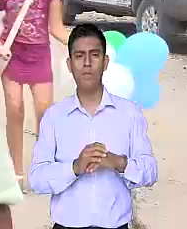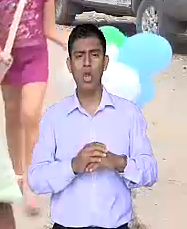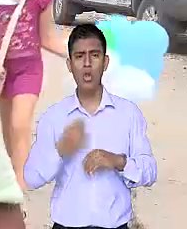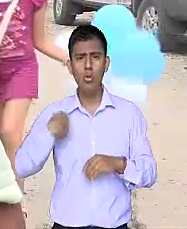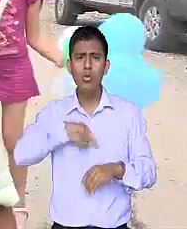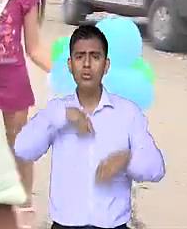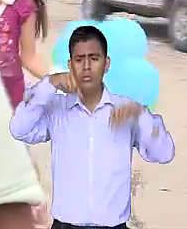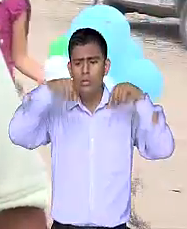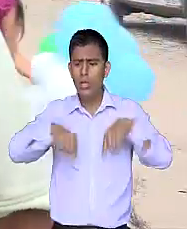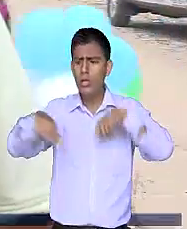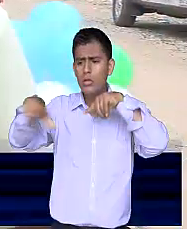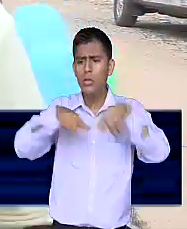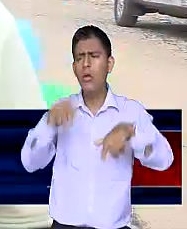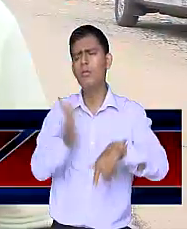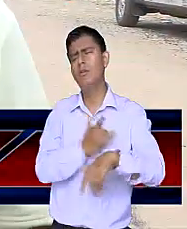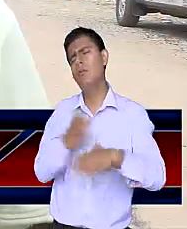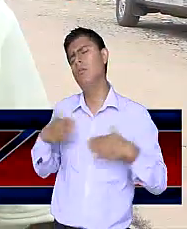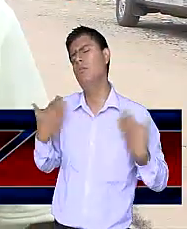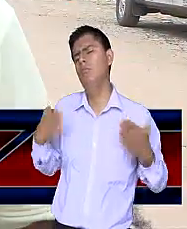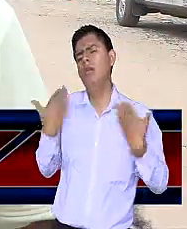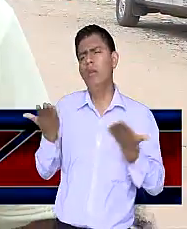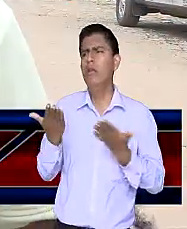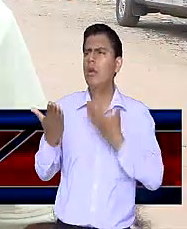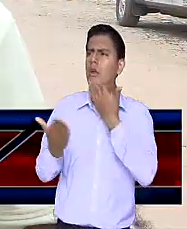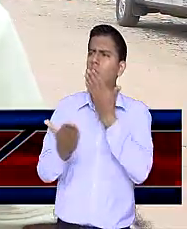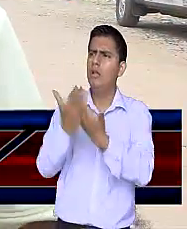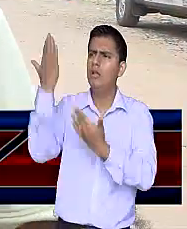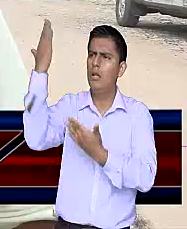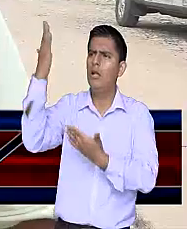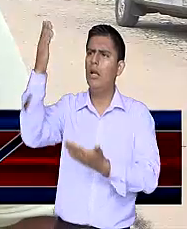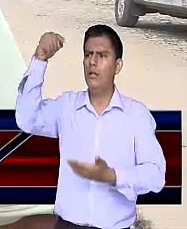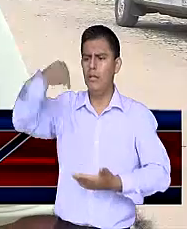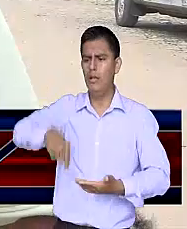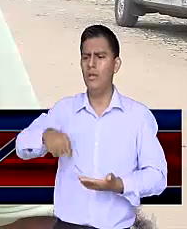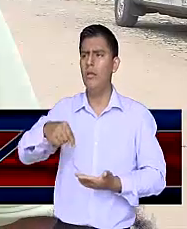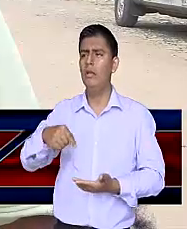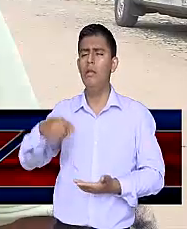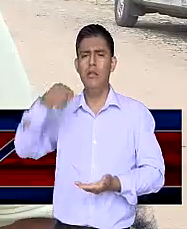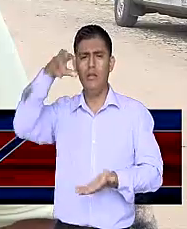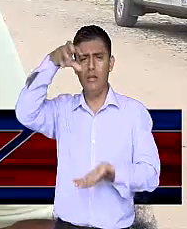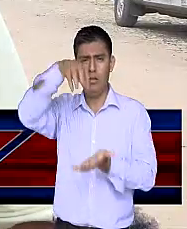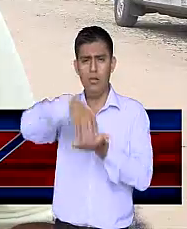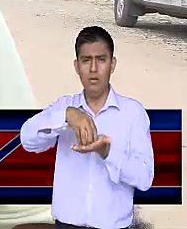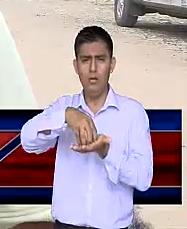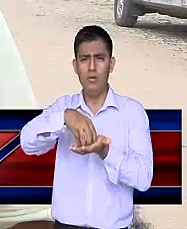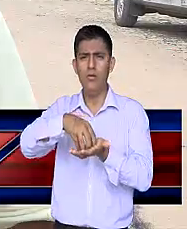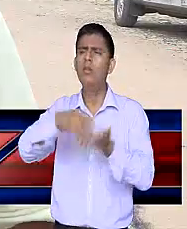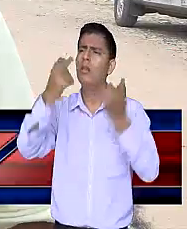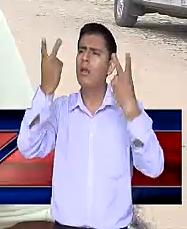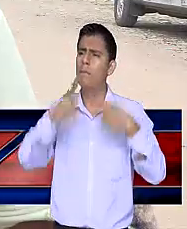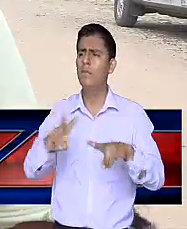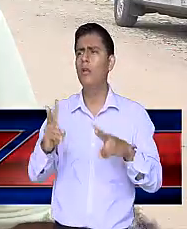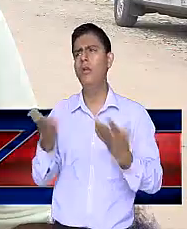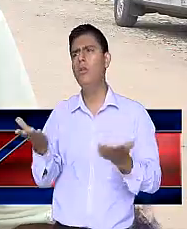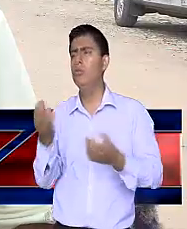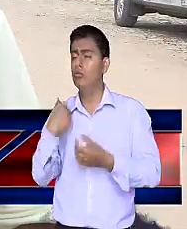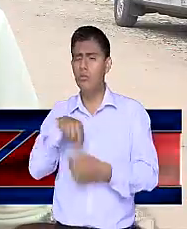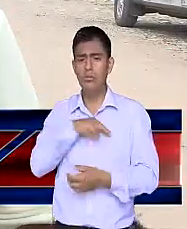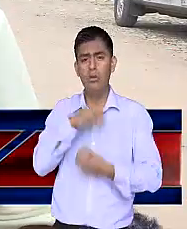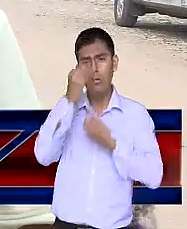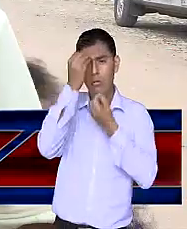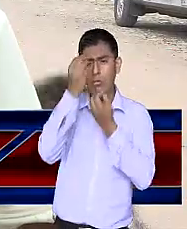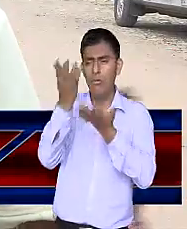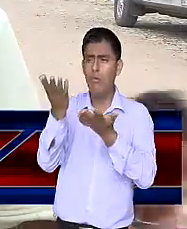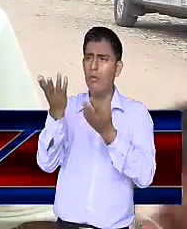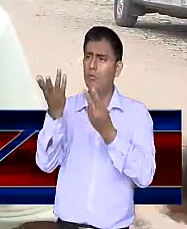fronterizo. Nosotros como moradores nos sentimos muy contentos, gracias al alcalde de nuestra provincia, y lo que nosotros decimos, mejor dicho,